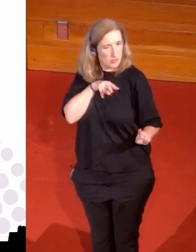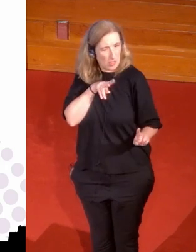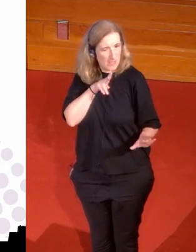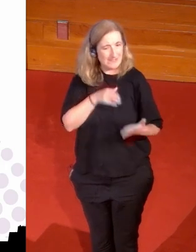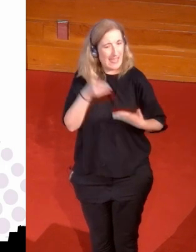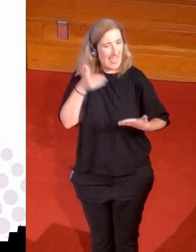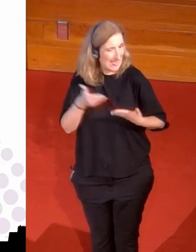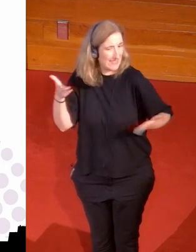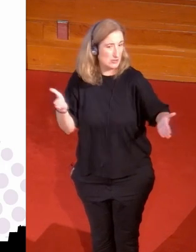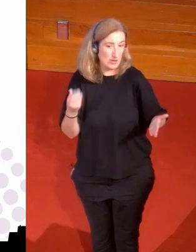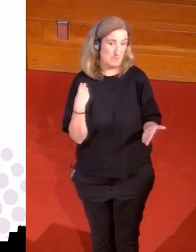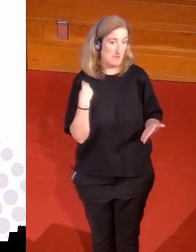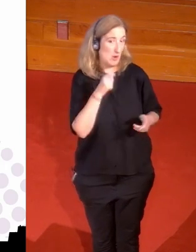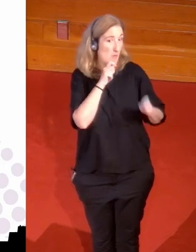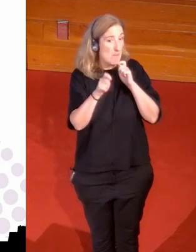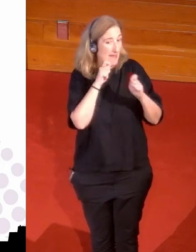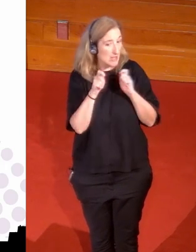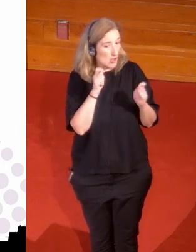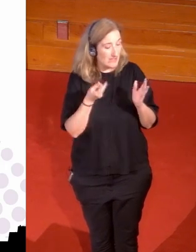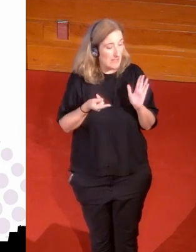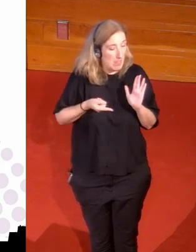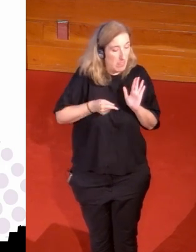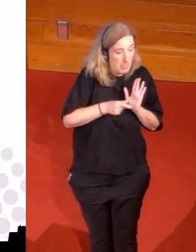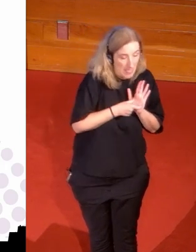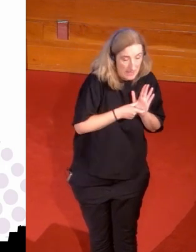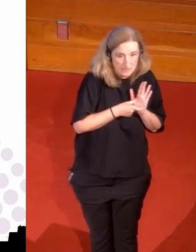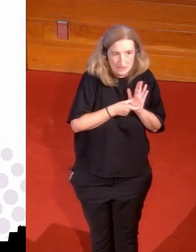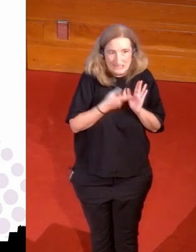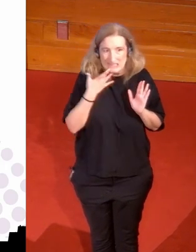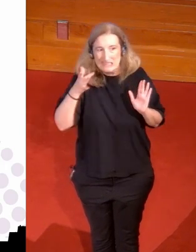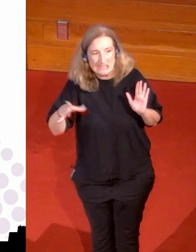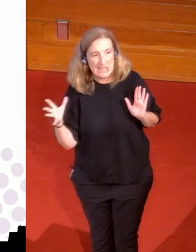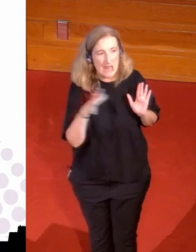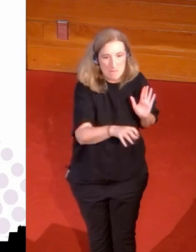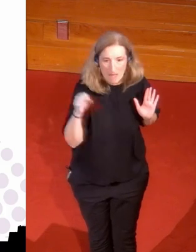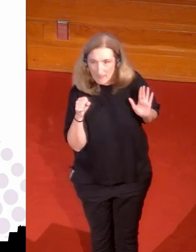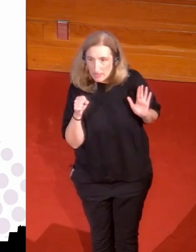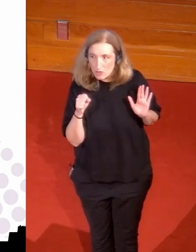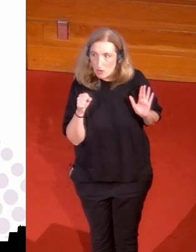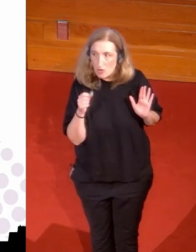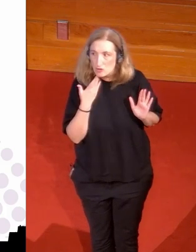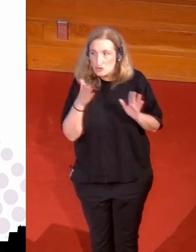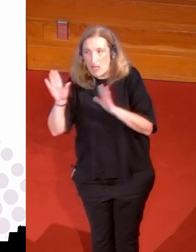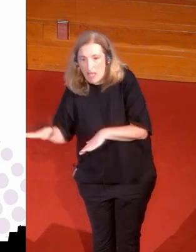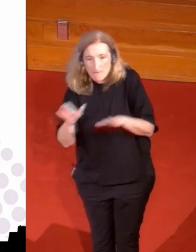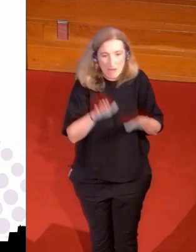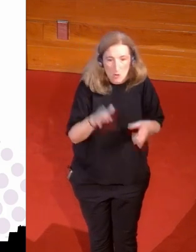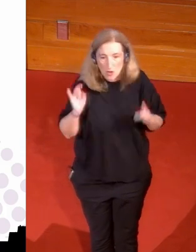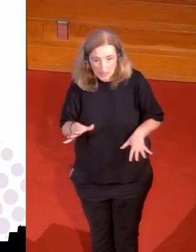editorial si me preguntas desde un punto de vista editorial es Alguien ha invadido a alguien y estamos con el invadido no con